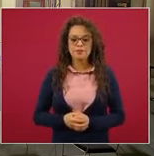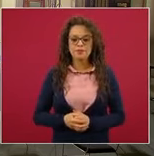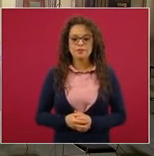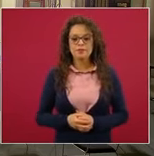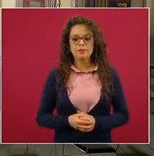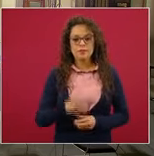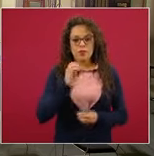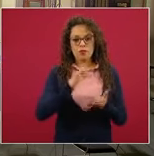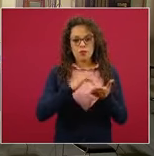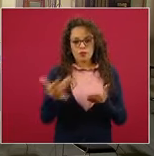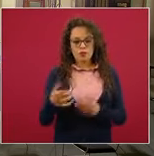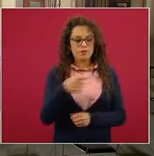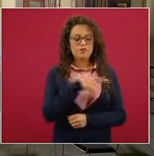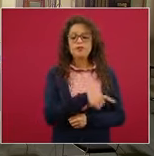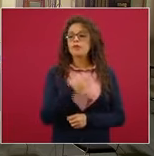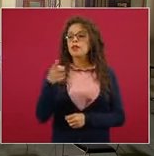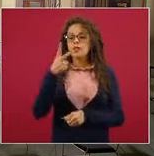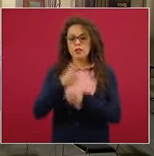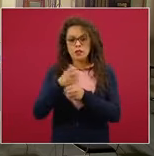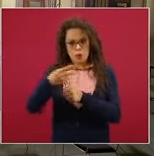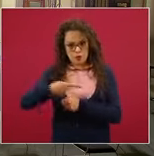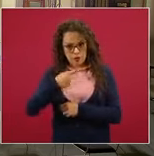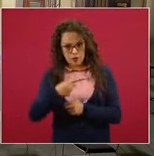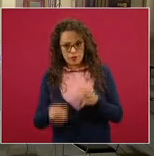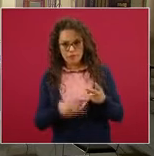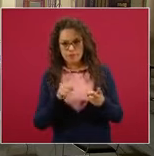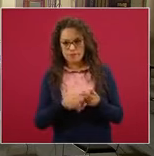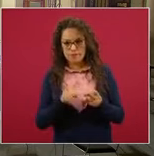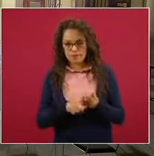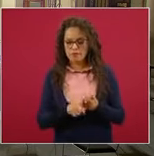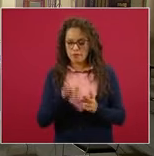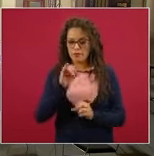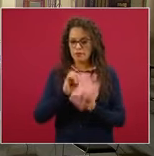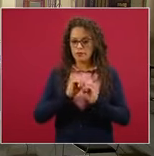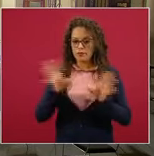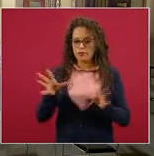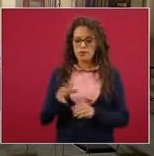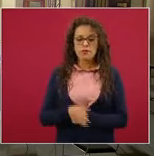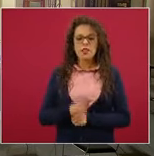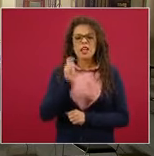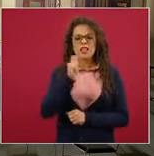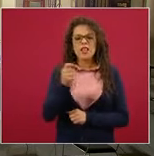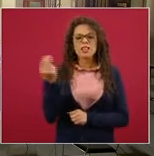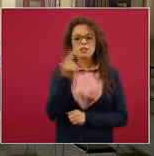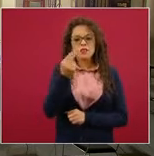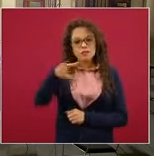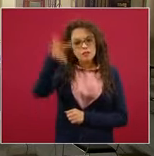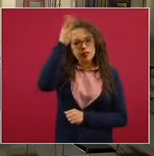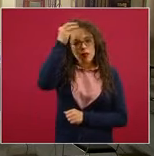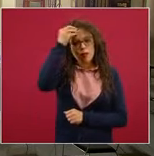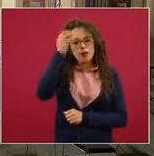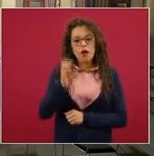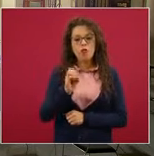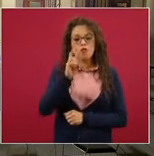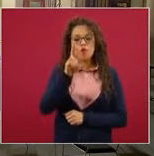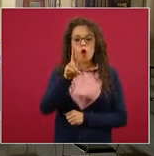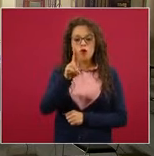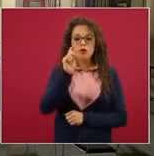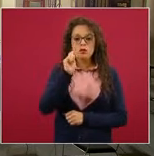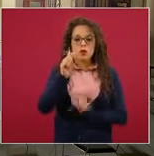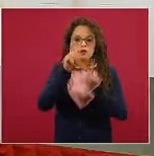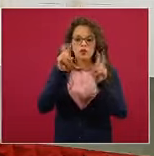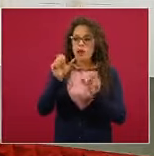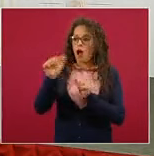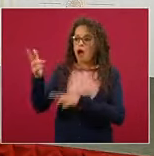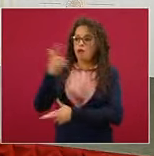pregunta, definitivamente una de las principales lecciones que podemos aprender de los rebrotes que ya están ocurriendo en varios